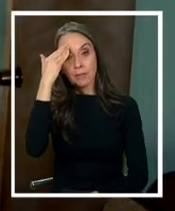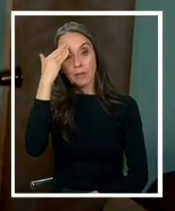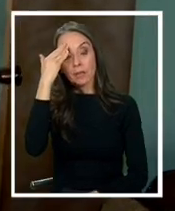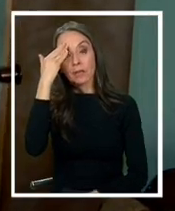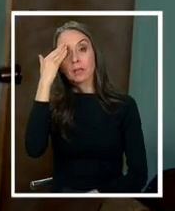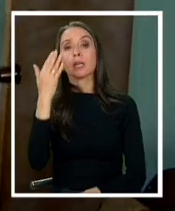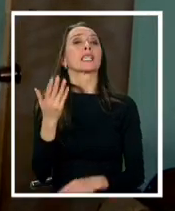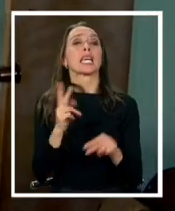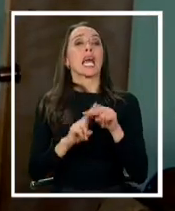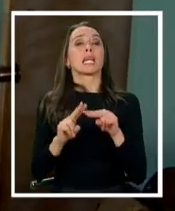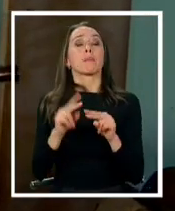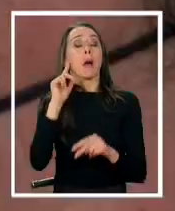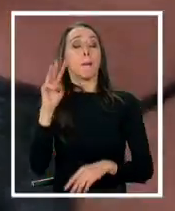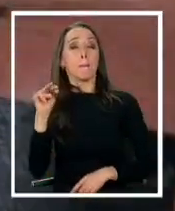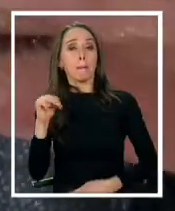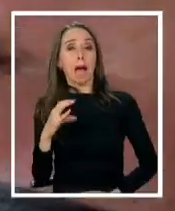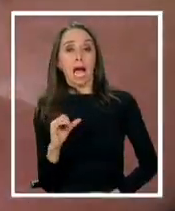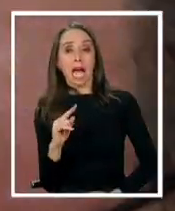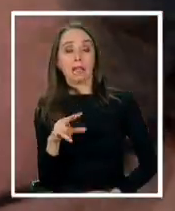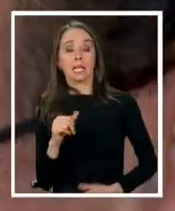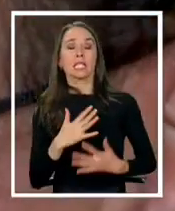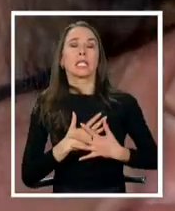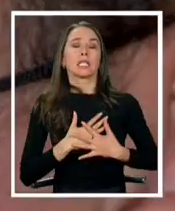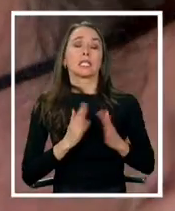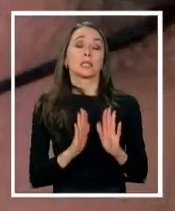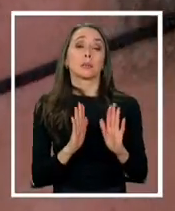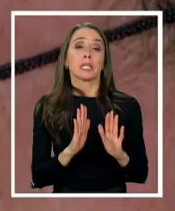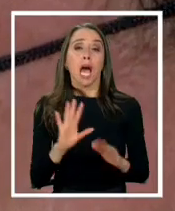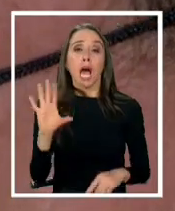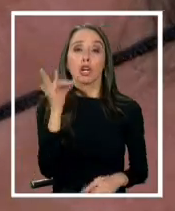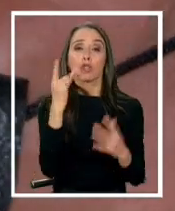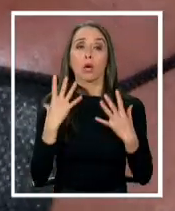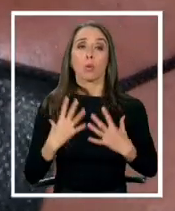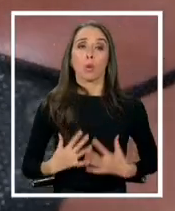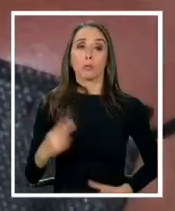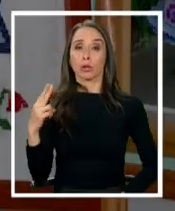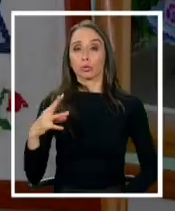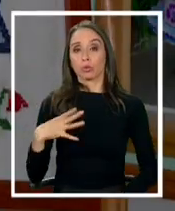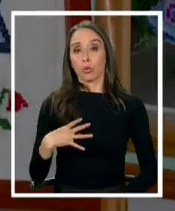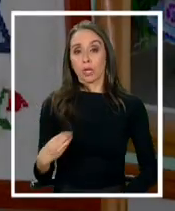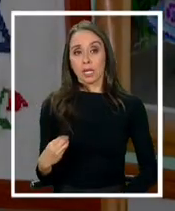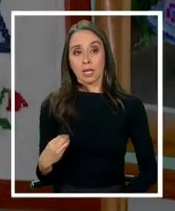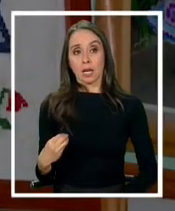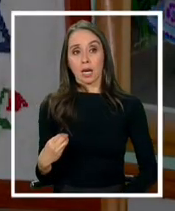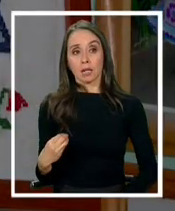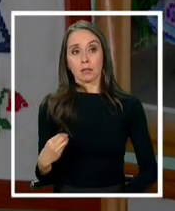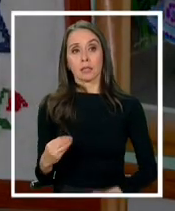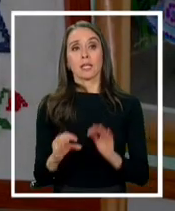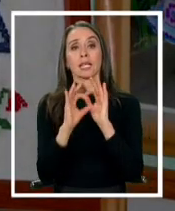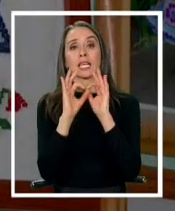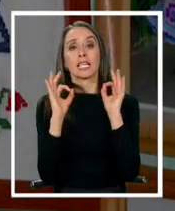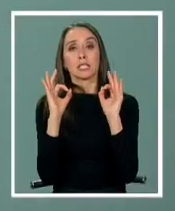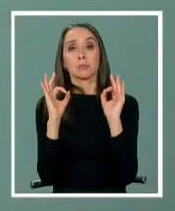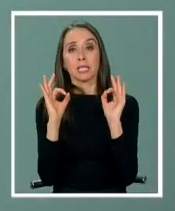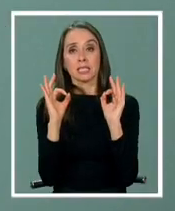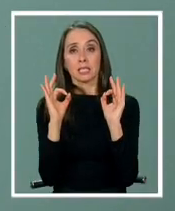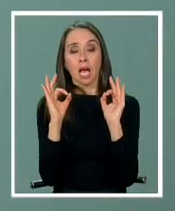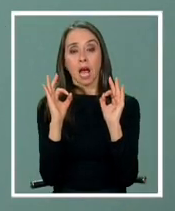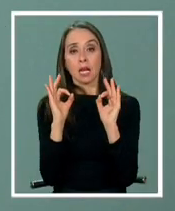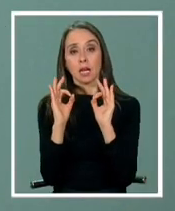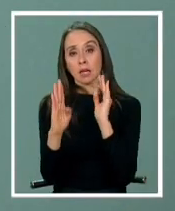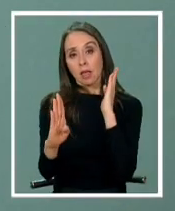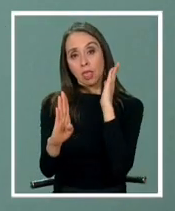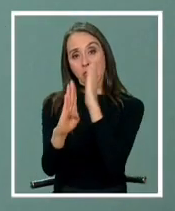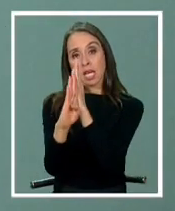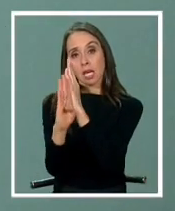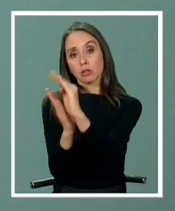consuelo y reparación que espera la madre de Catalina es encontrar el cuerpo de su hija. Por eso le hace una especial y directa petición